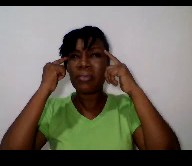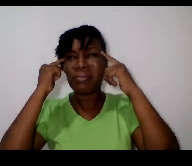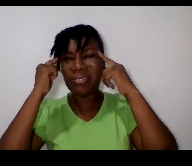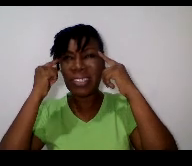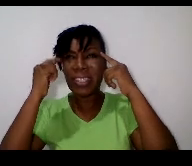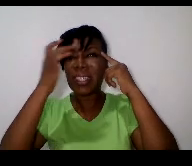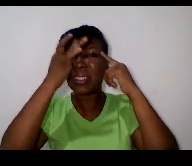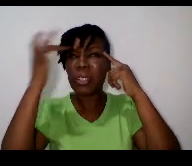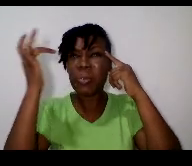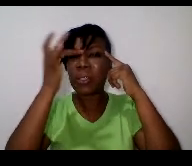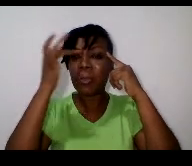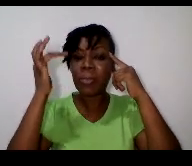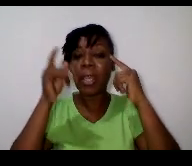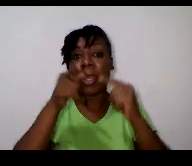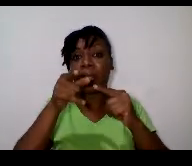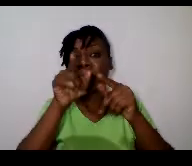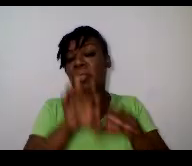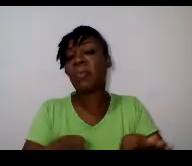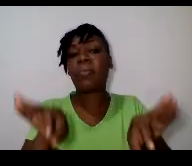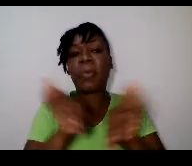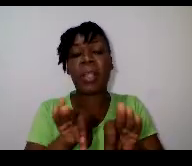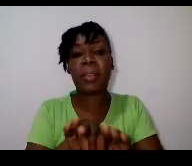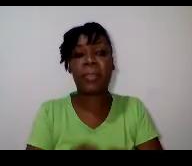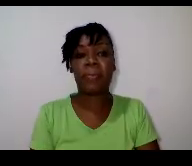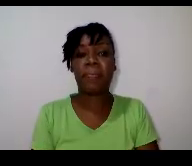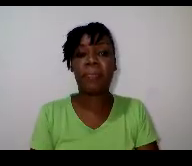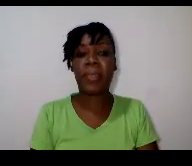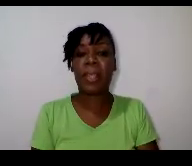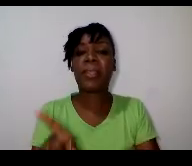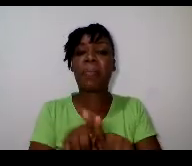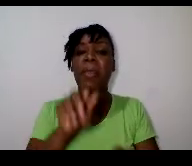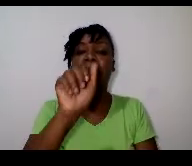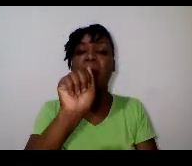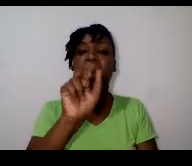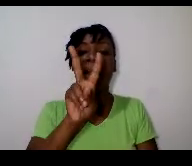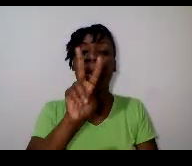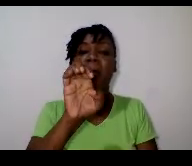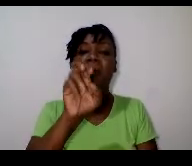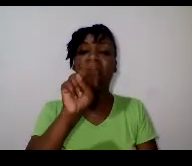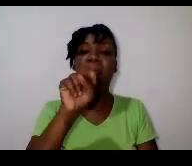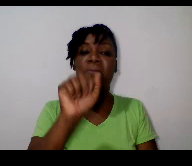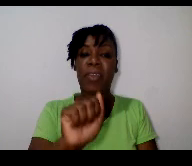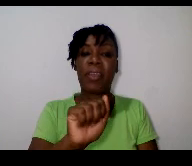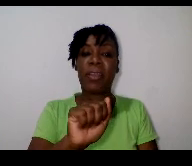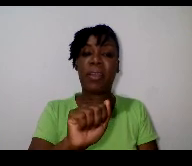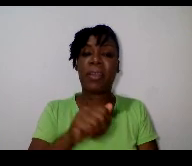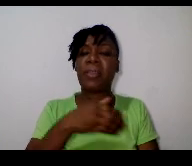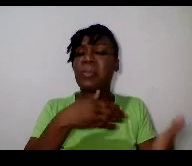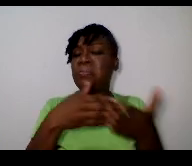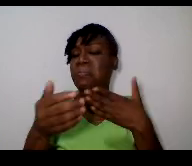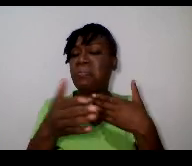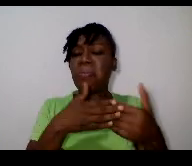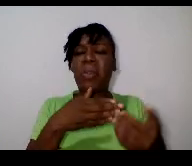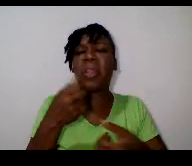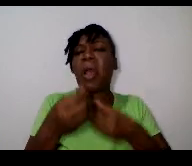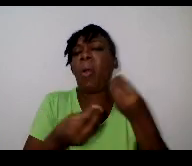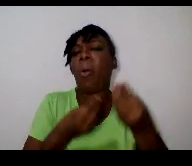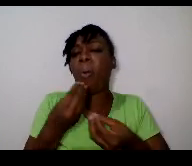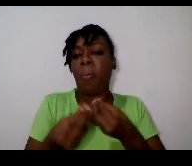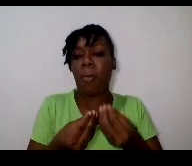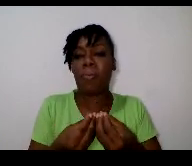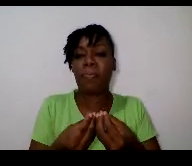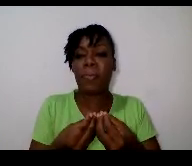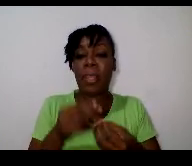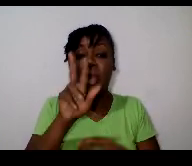cierta edad, son fundamentales. La avena, en cualquier forma, la avena nos ayuda a que